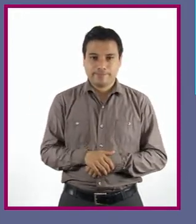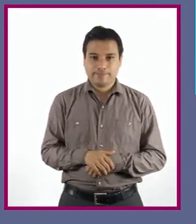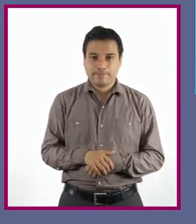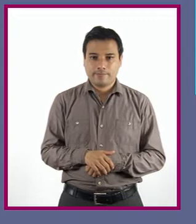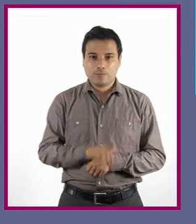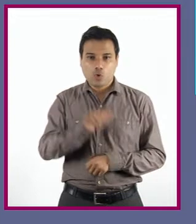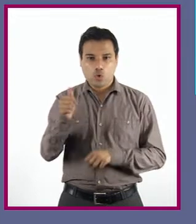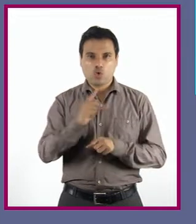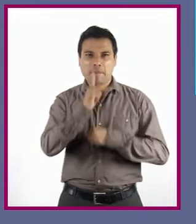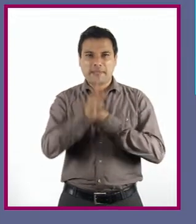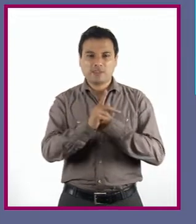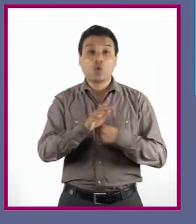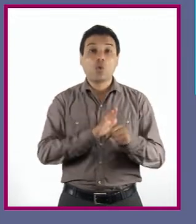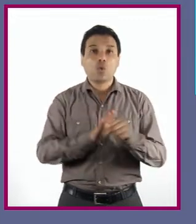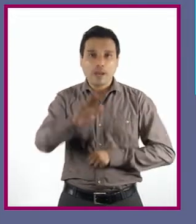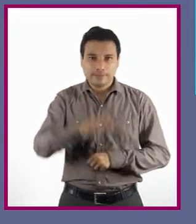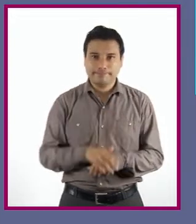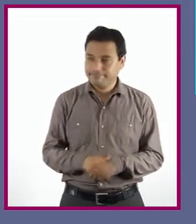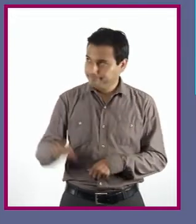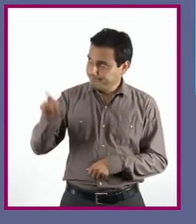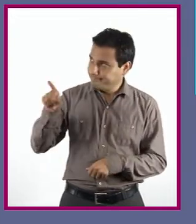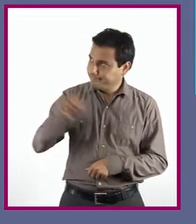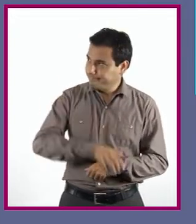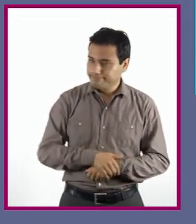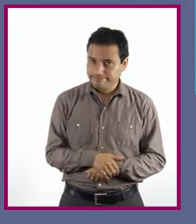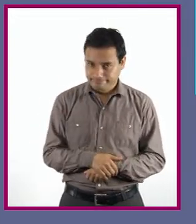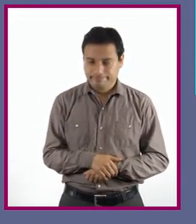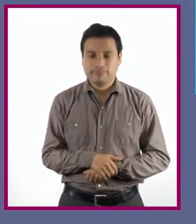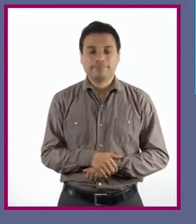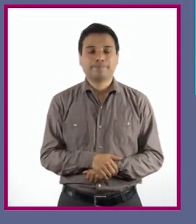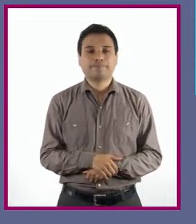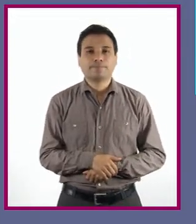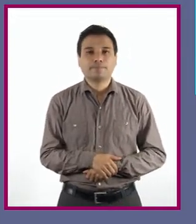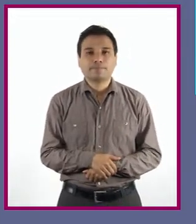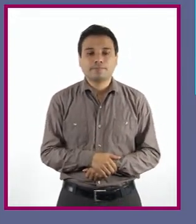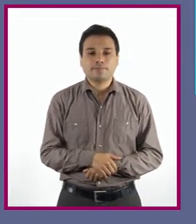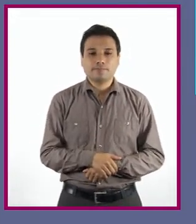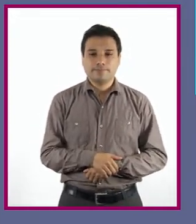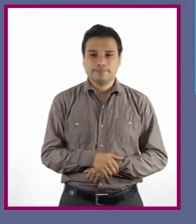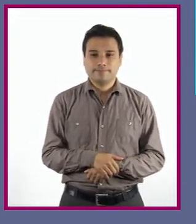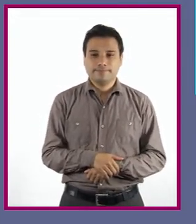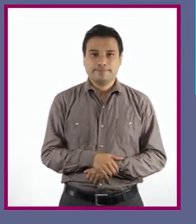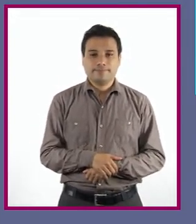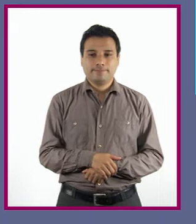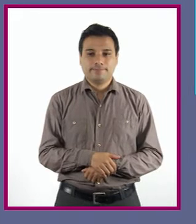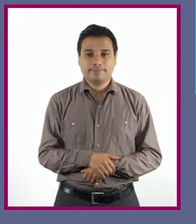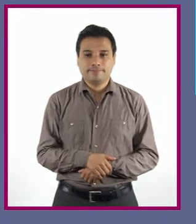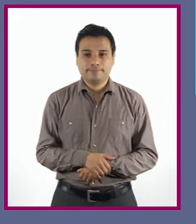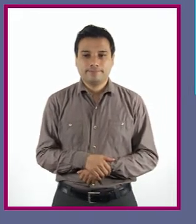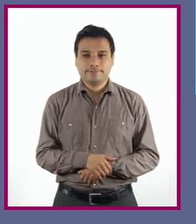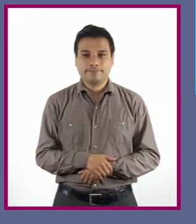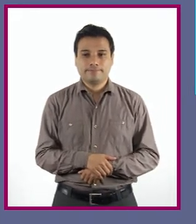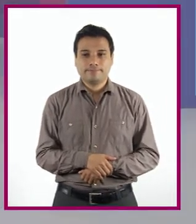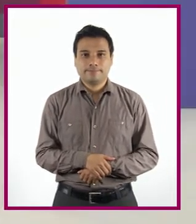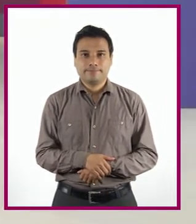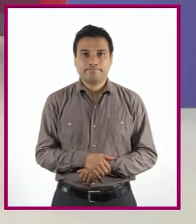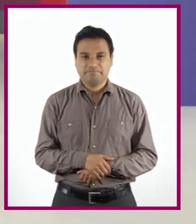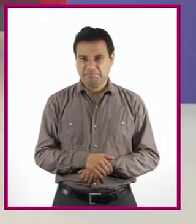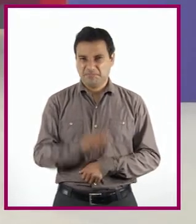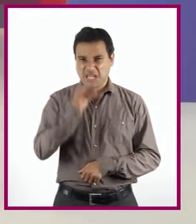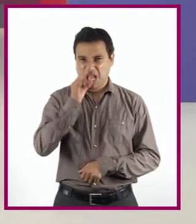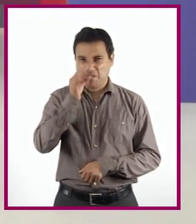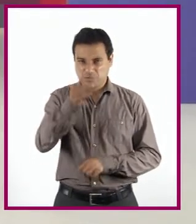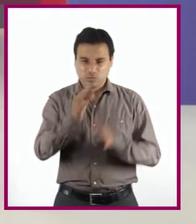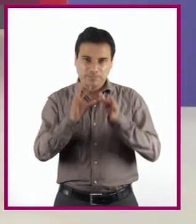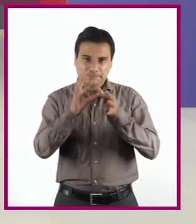Angola, Argelia, Gabón, Libia y Nigeria en África. Cabe añadir